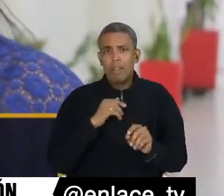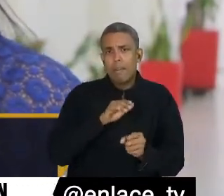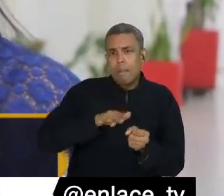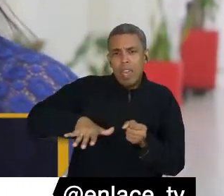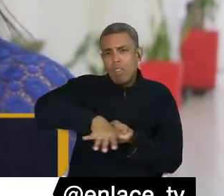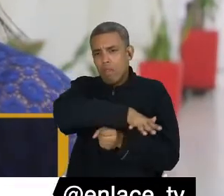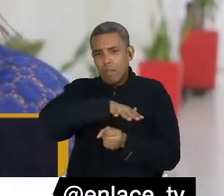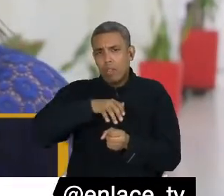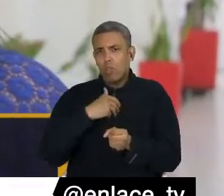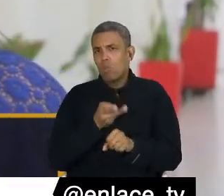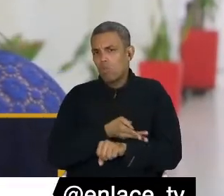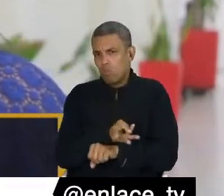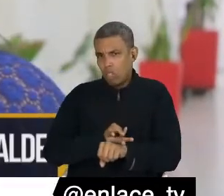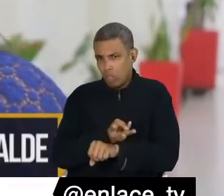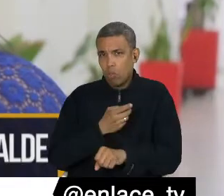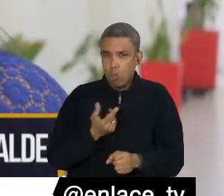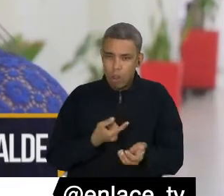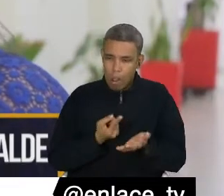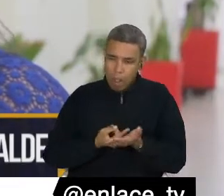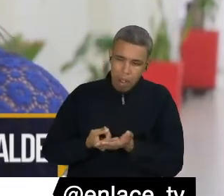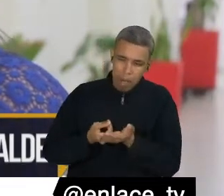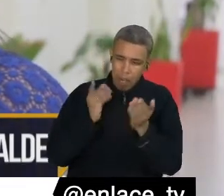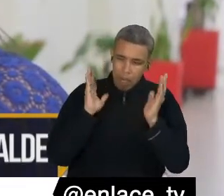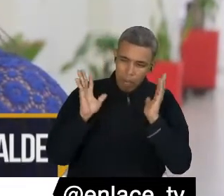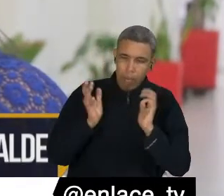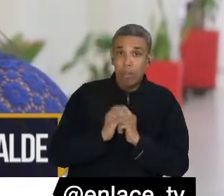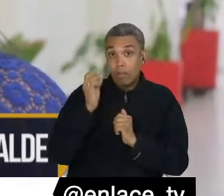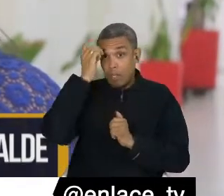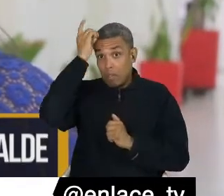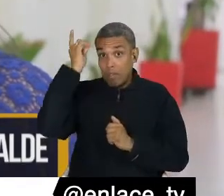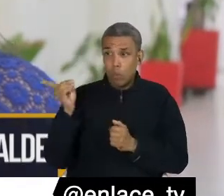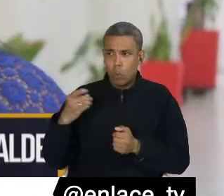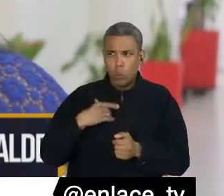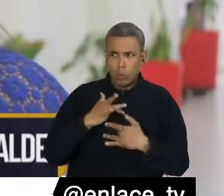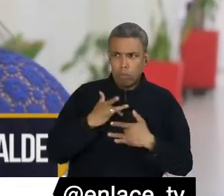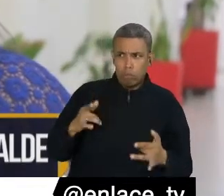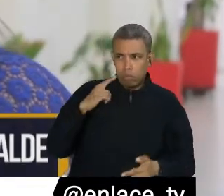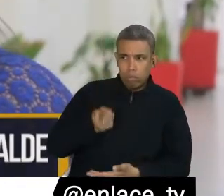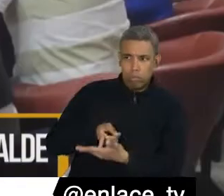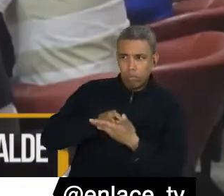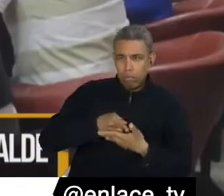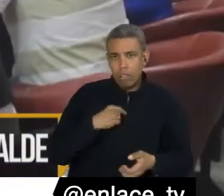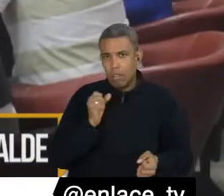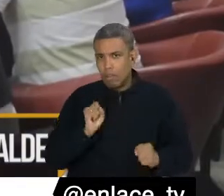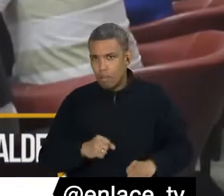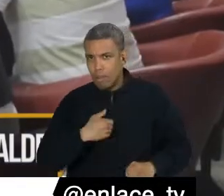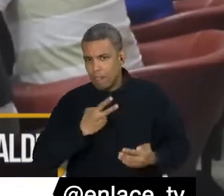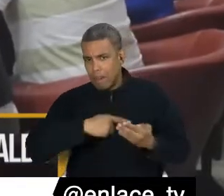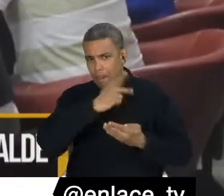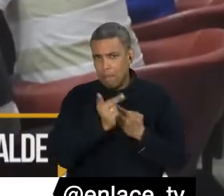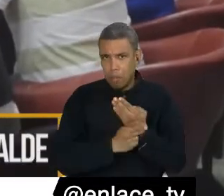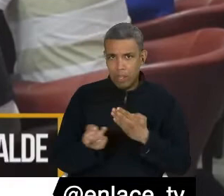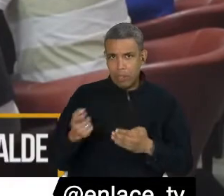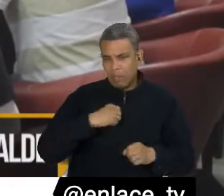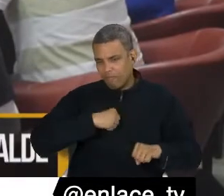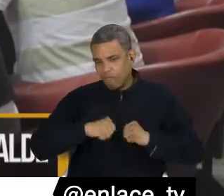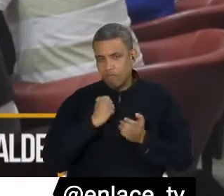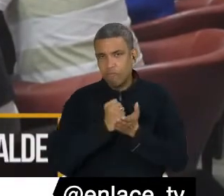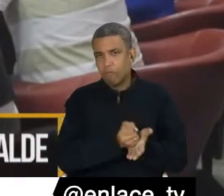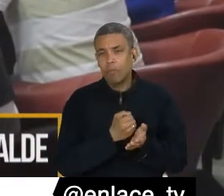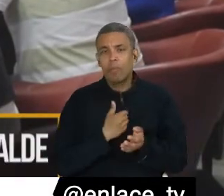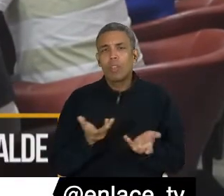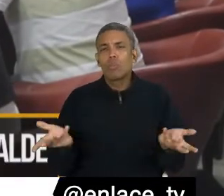tres obras macro para que el alcalde, con toda la voluntad que tiene, se den los proyectos. Este encuentro, que se desarrolló en la sala de juntas